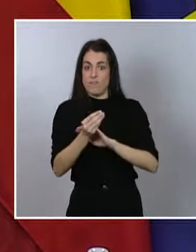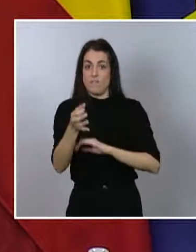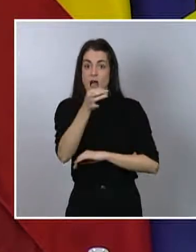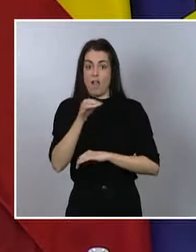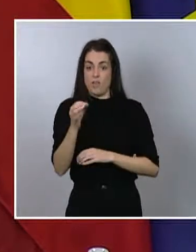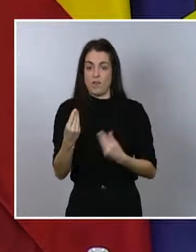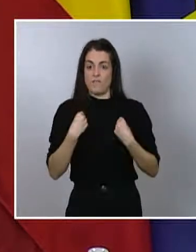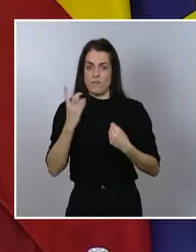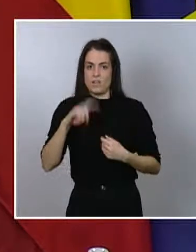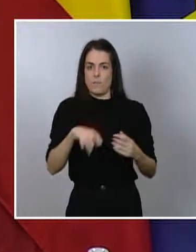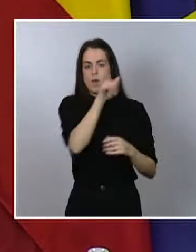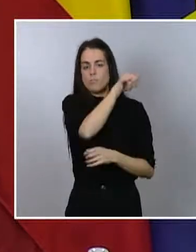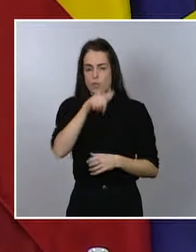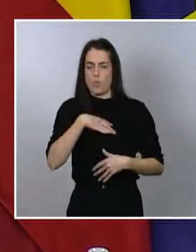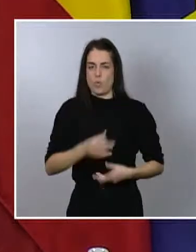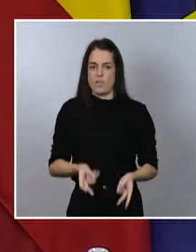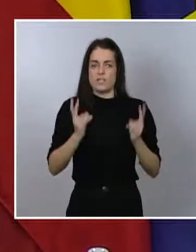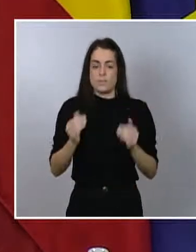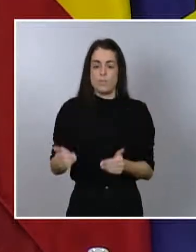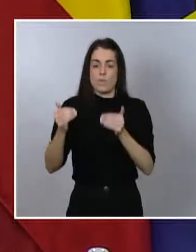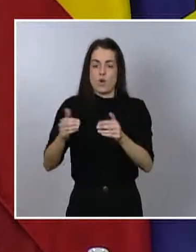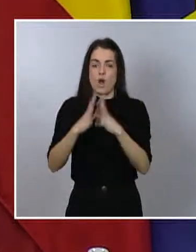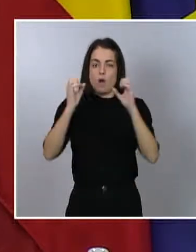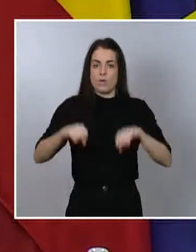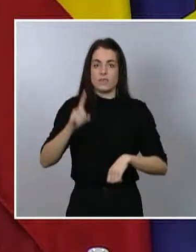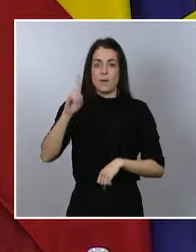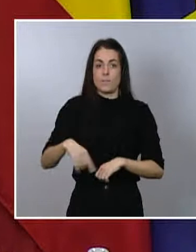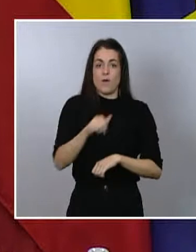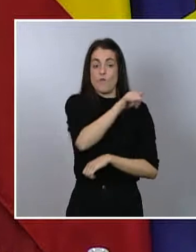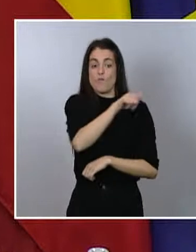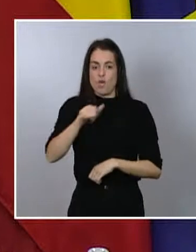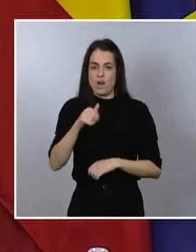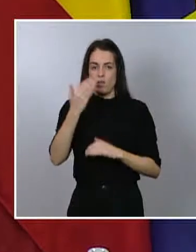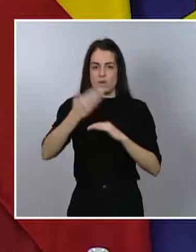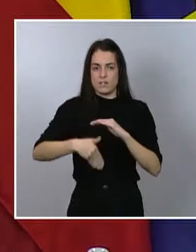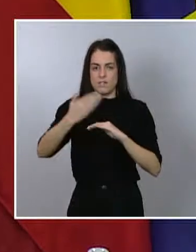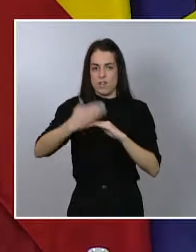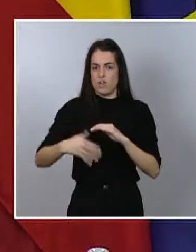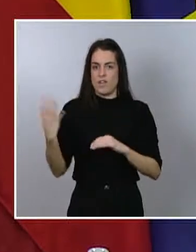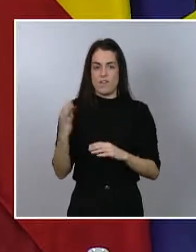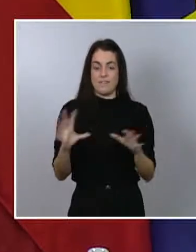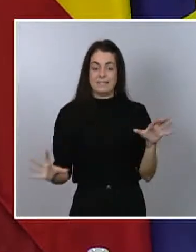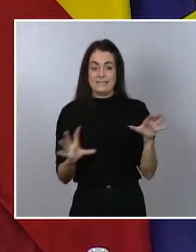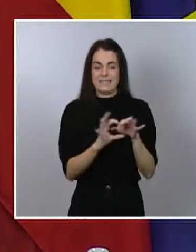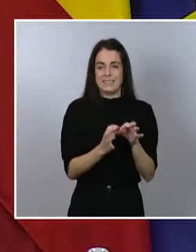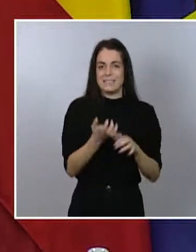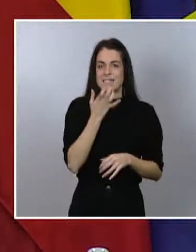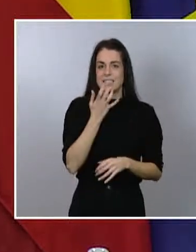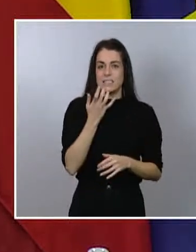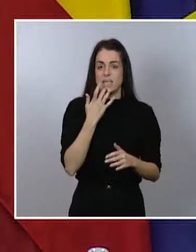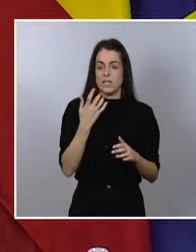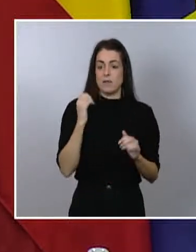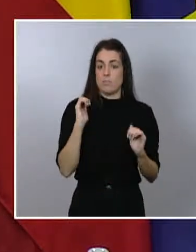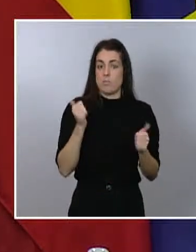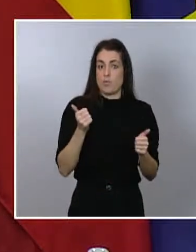procedido a la prórroga del acuerdo también de la limitación de vuelos, las restricciones con referencia a aquellos que tienen origen, tanto en la